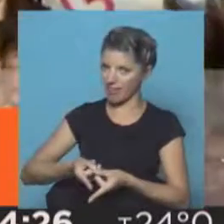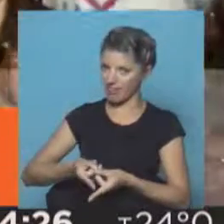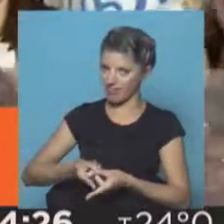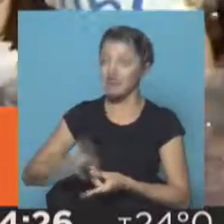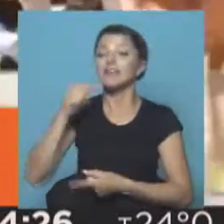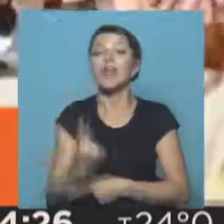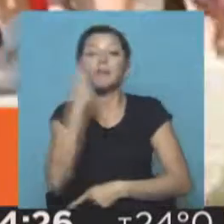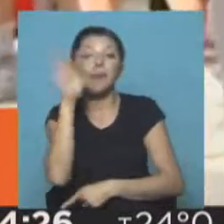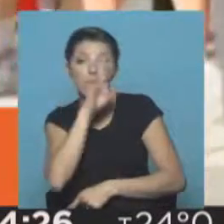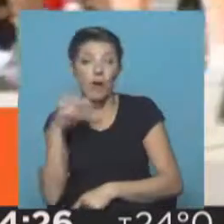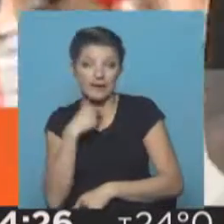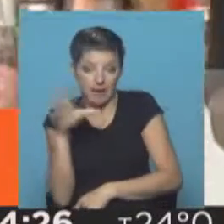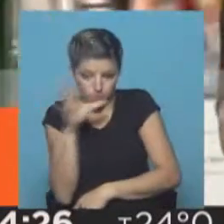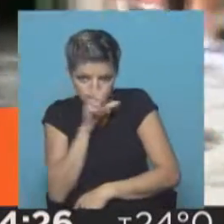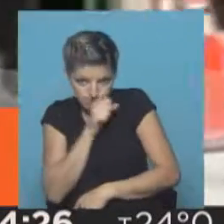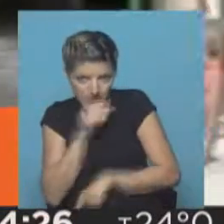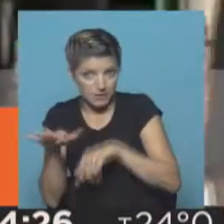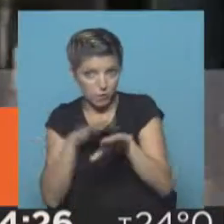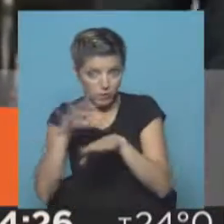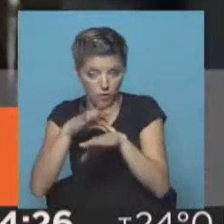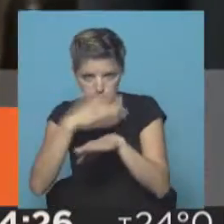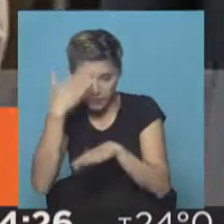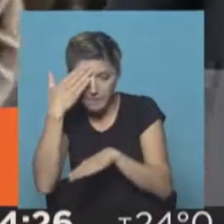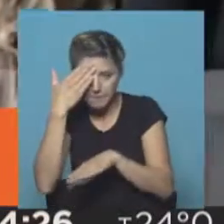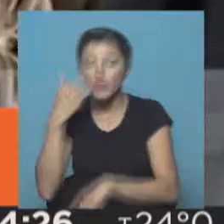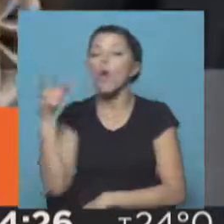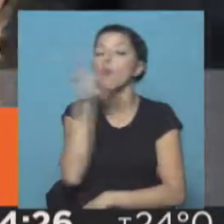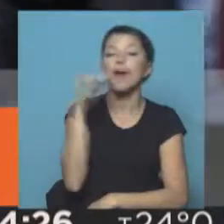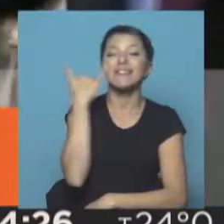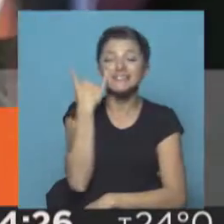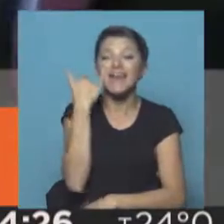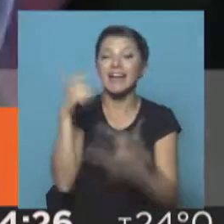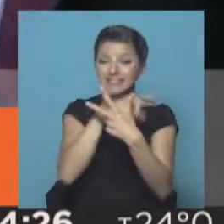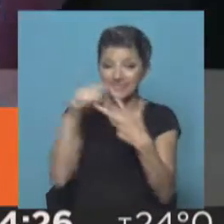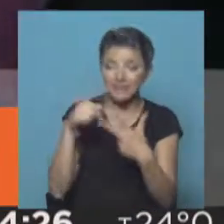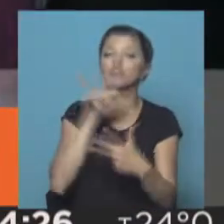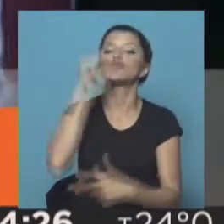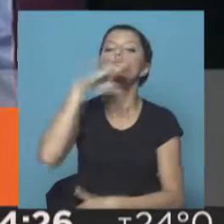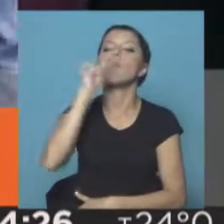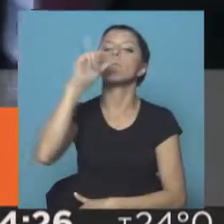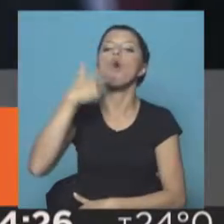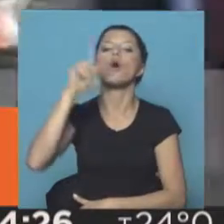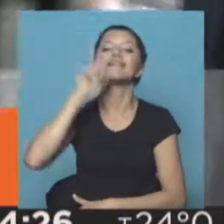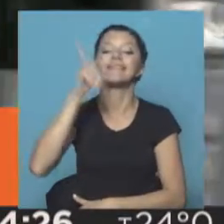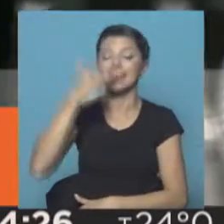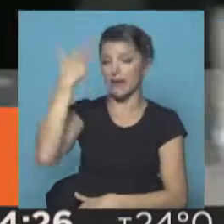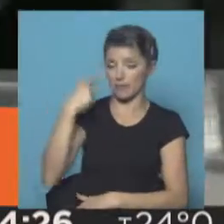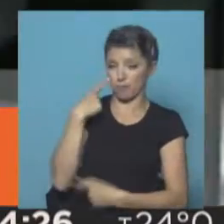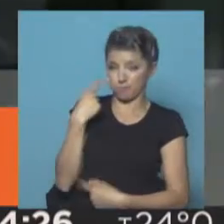ella busca ocultar su cuadro. Hillary tiene 3 procesos de trombosis que le fueron detectados